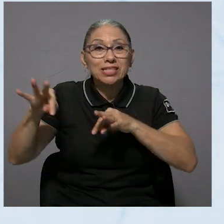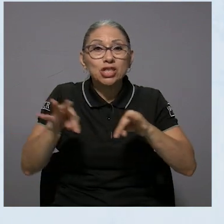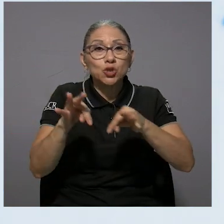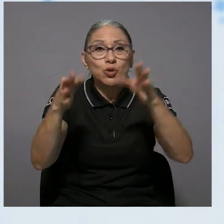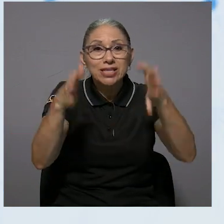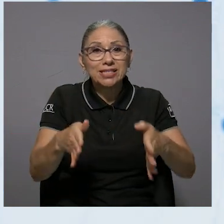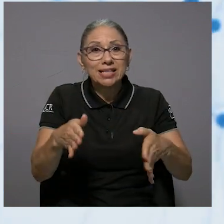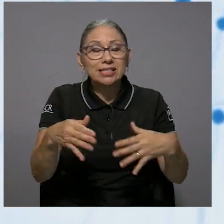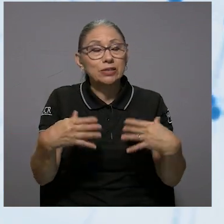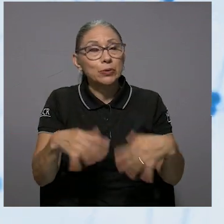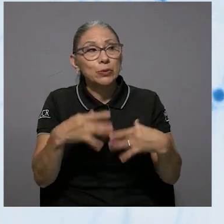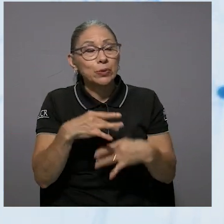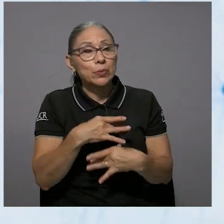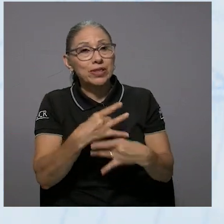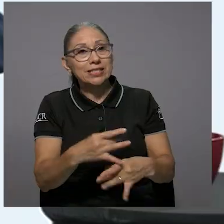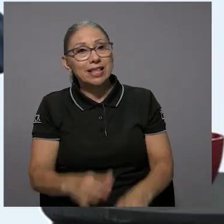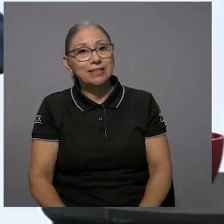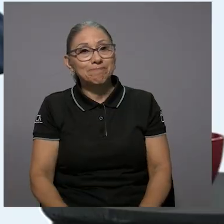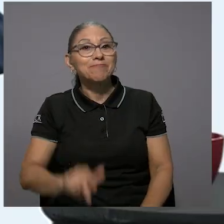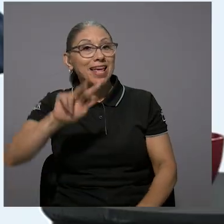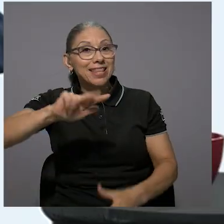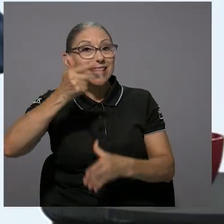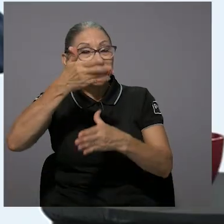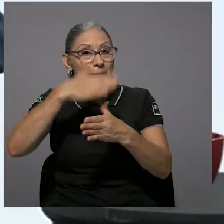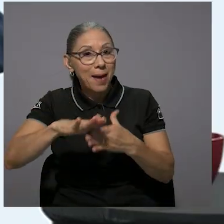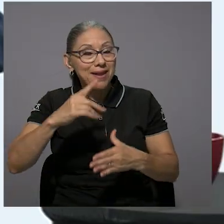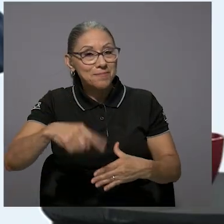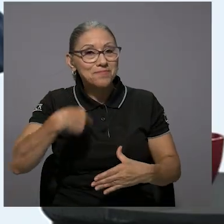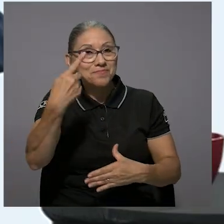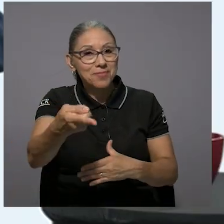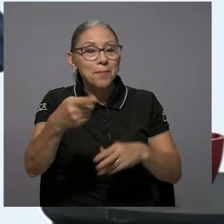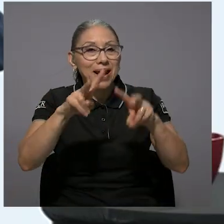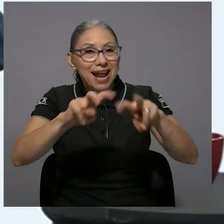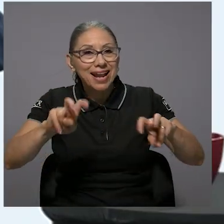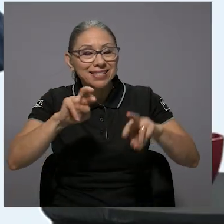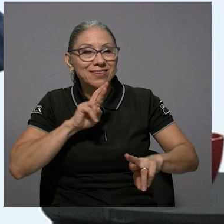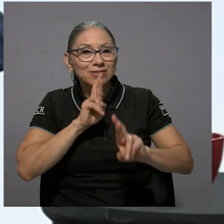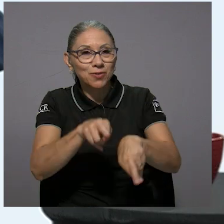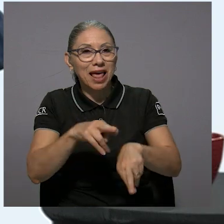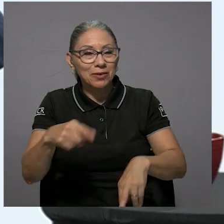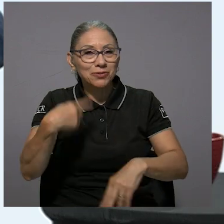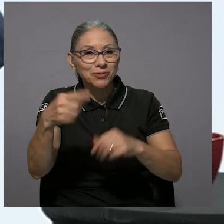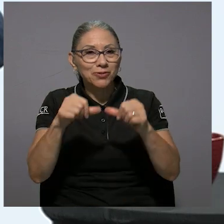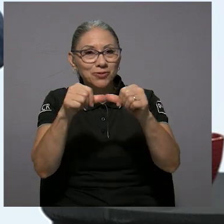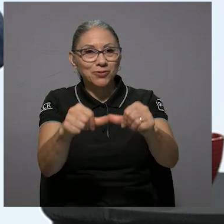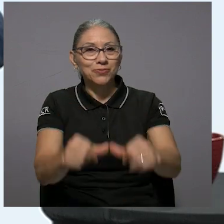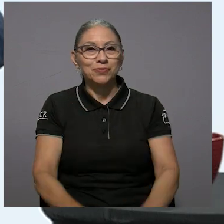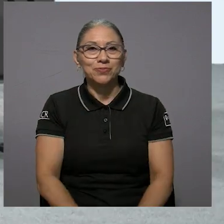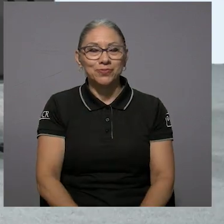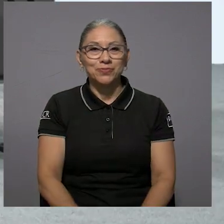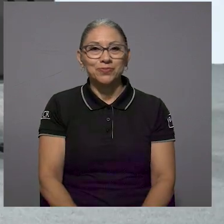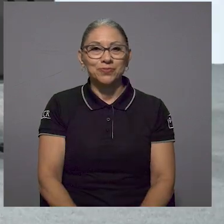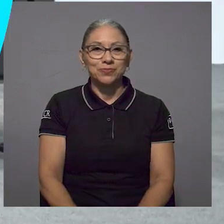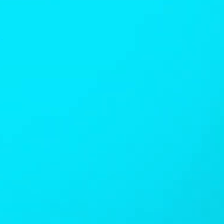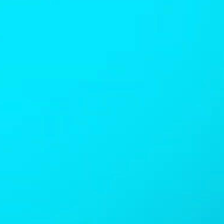Es muy interesante ver cómo se manejó. Vamos a dejar el tercer segmento para analizar resultados. Ya regresamos.